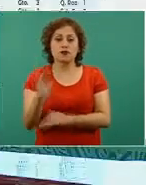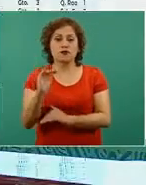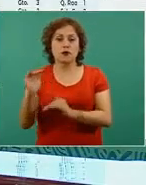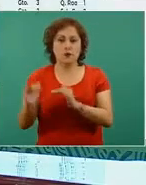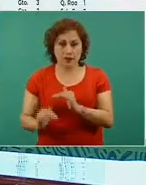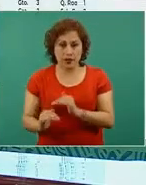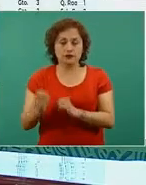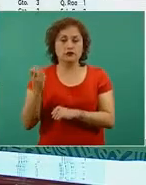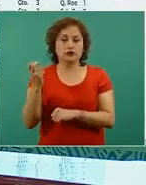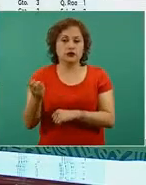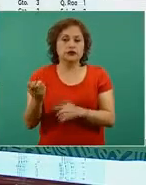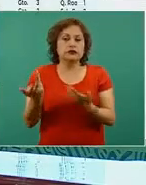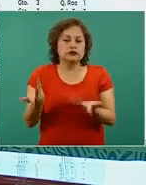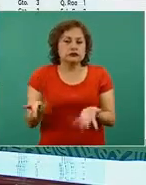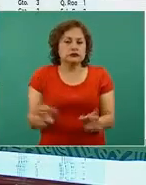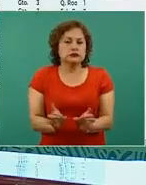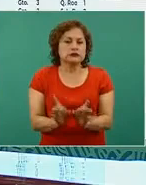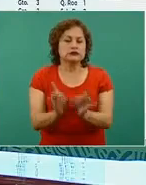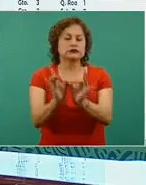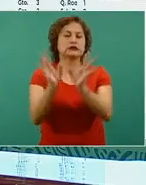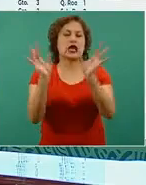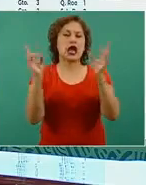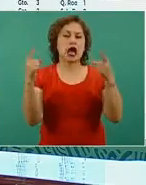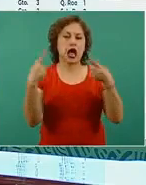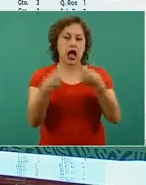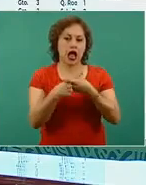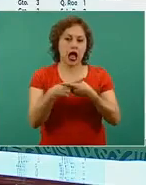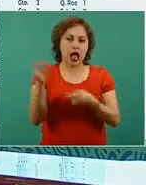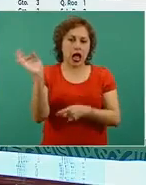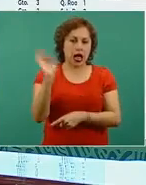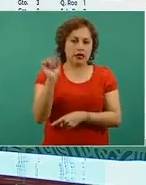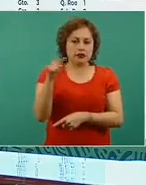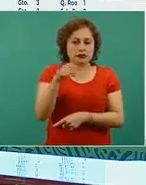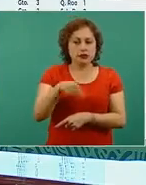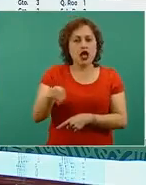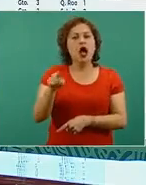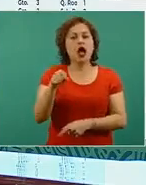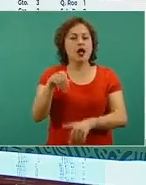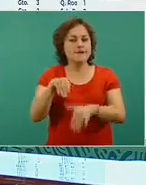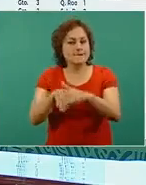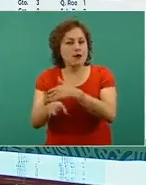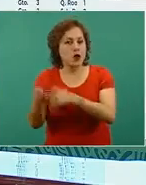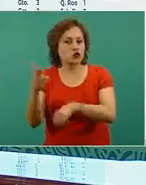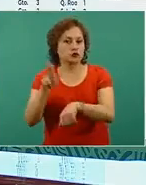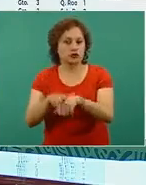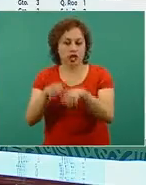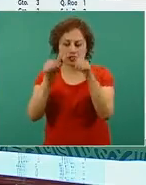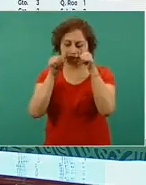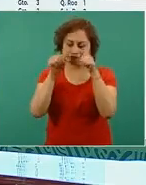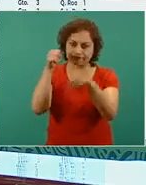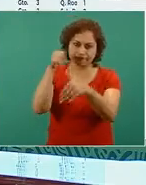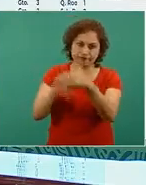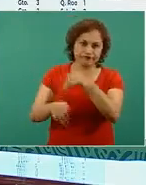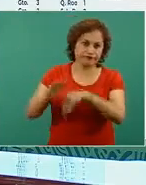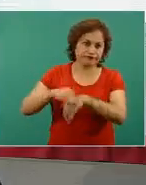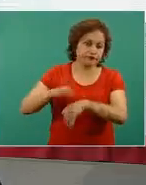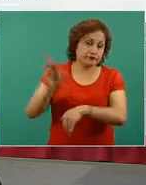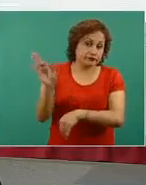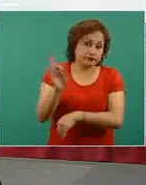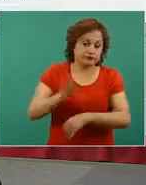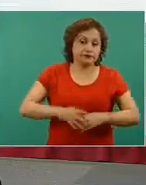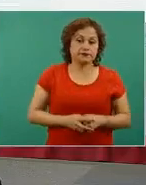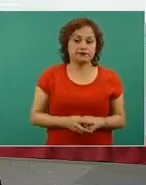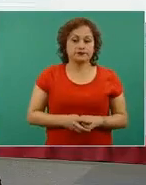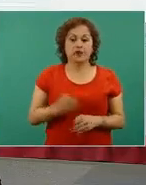son de alguna consideración de importancia que requieren hospitalización o una atención más avanzada o más prolongada. En este